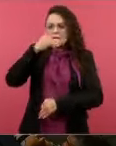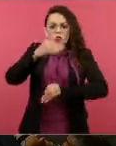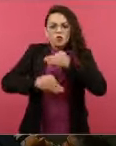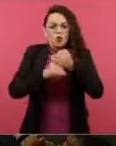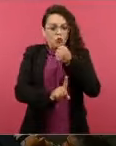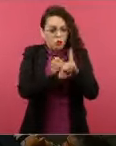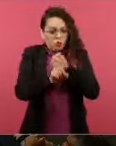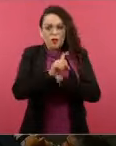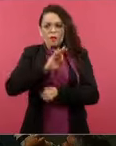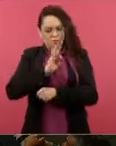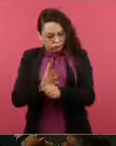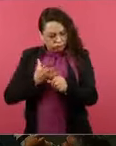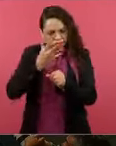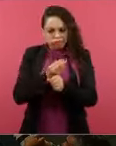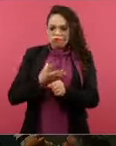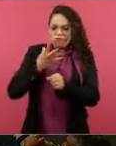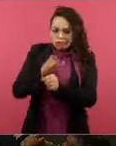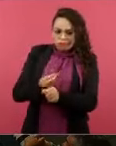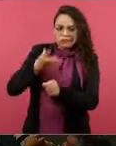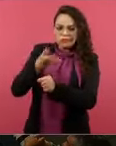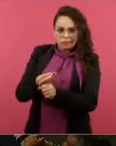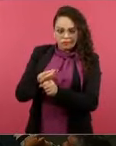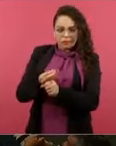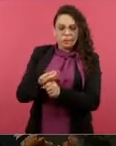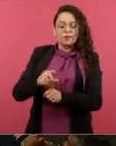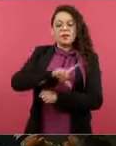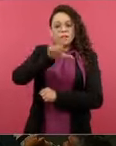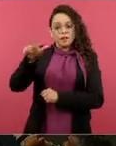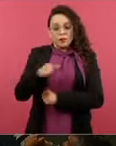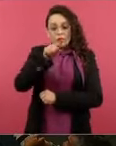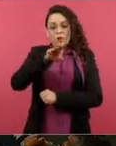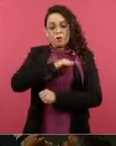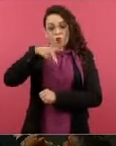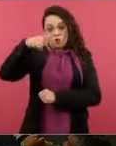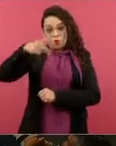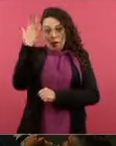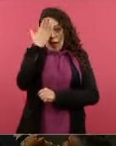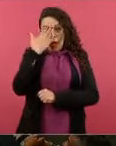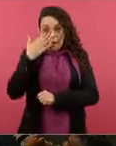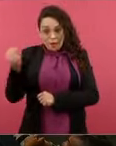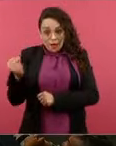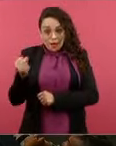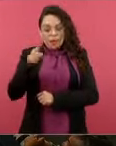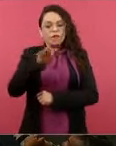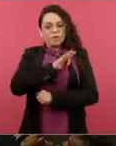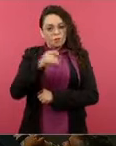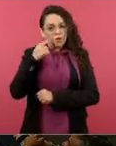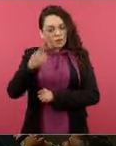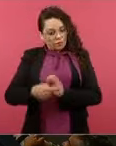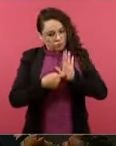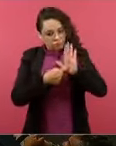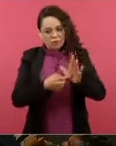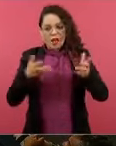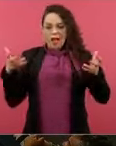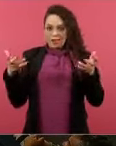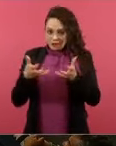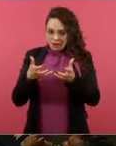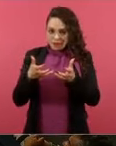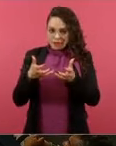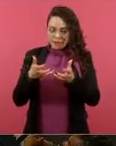identificar las habilidades que fueron fundamentales. La anterior, por favor. La anterior. Y